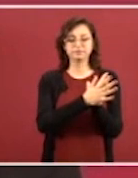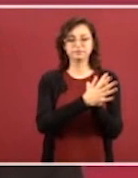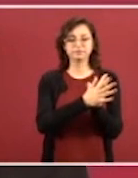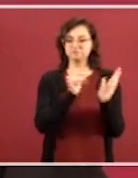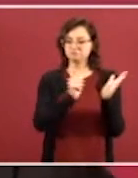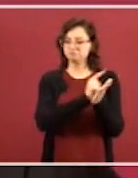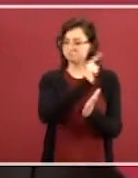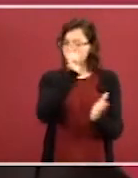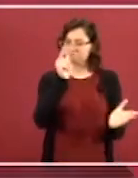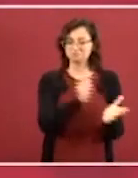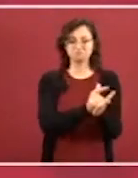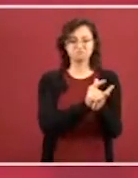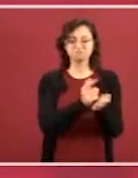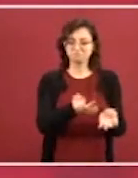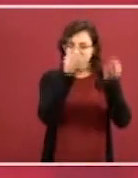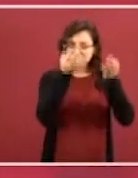legal.